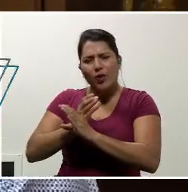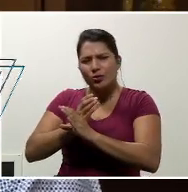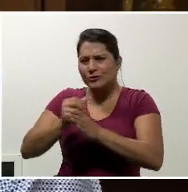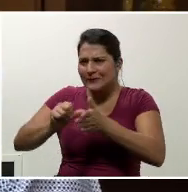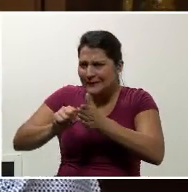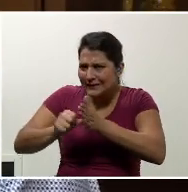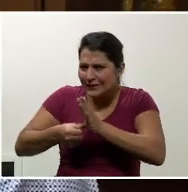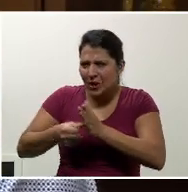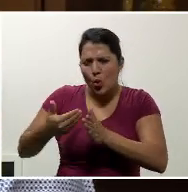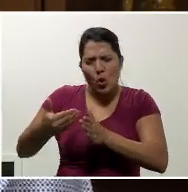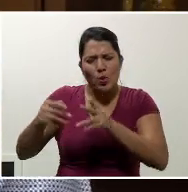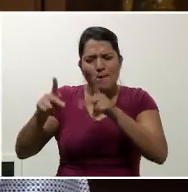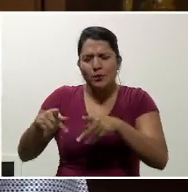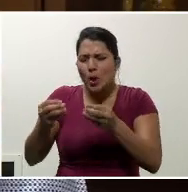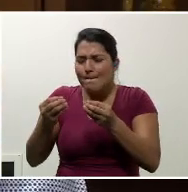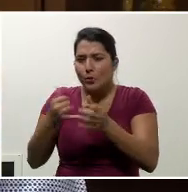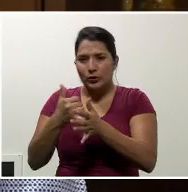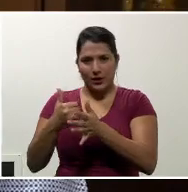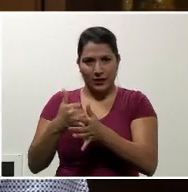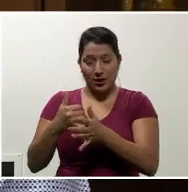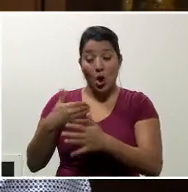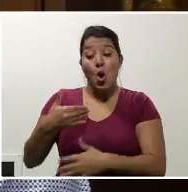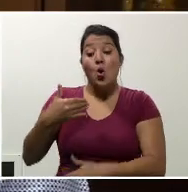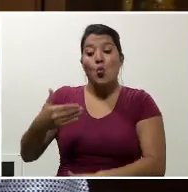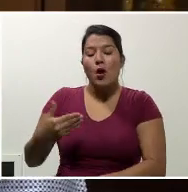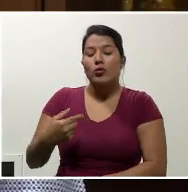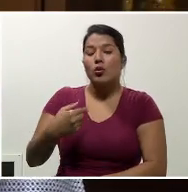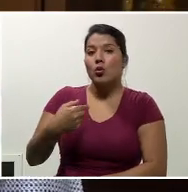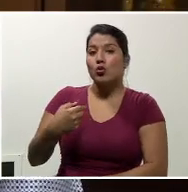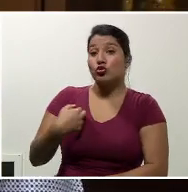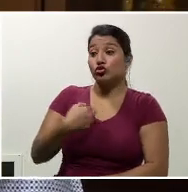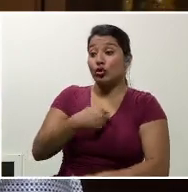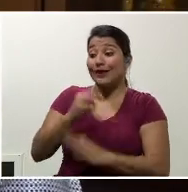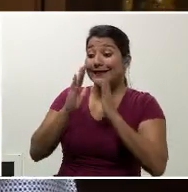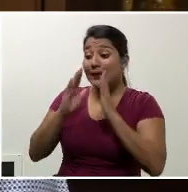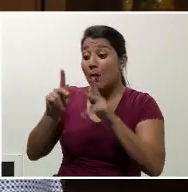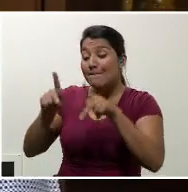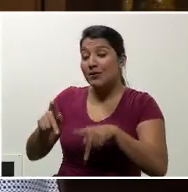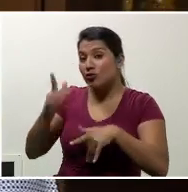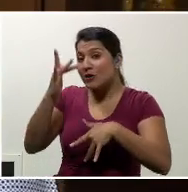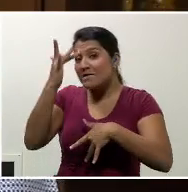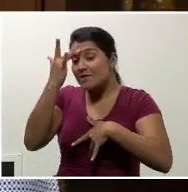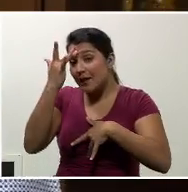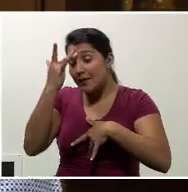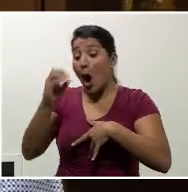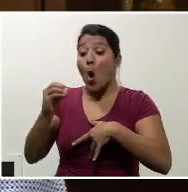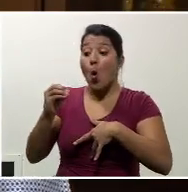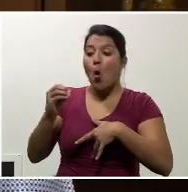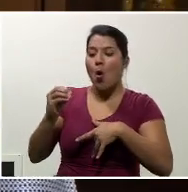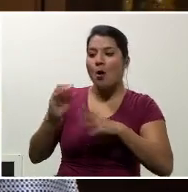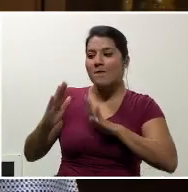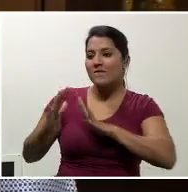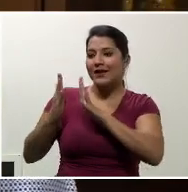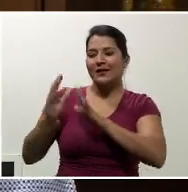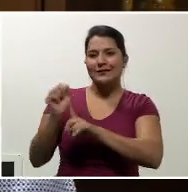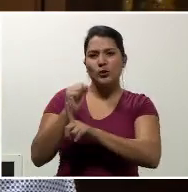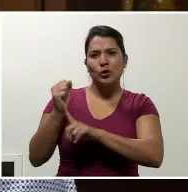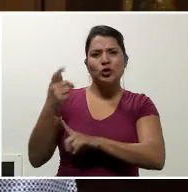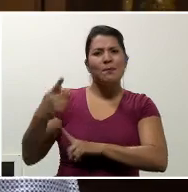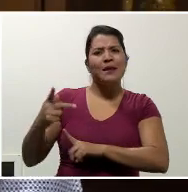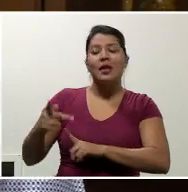una persona gravemente enferma o una situación de peligro es no pierda la calma, mantenga la